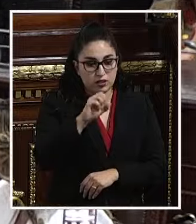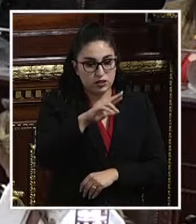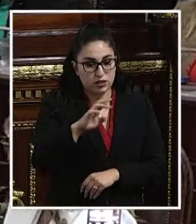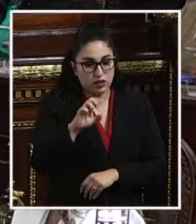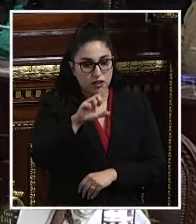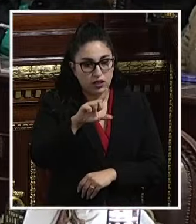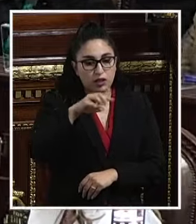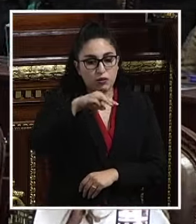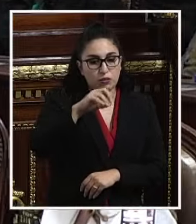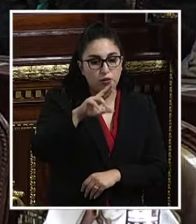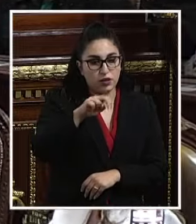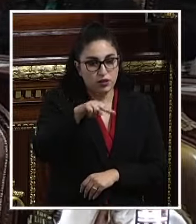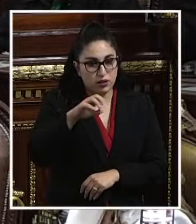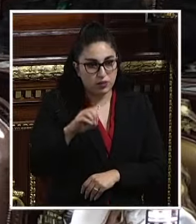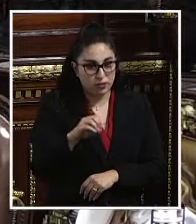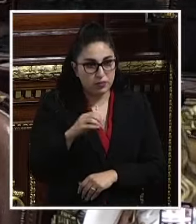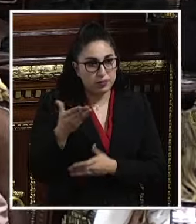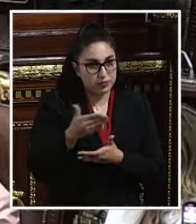presente.